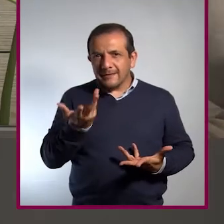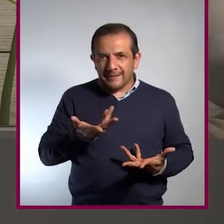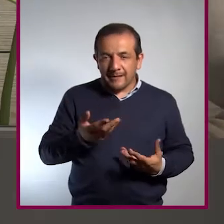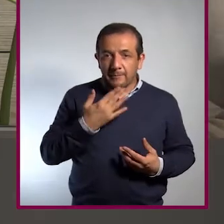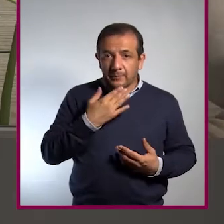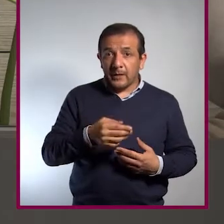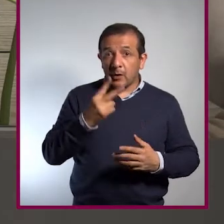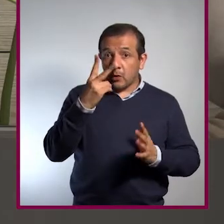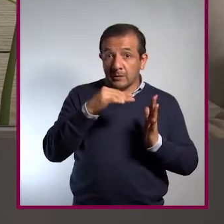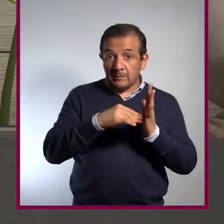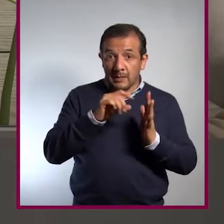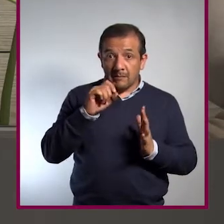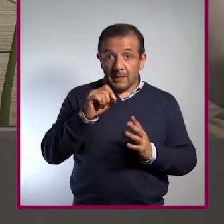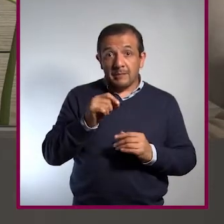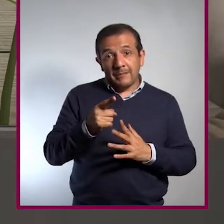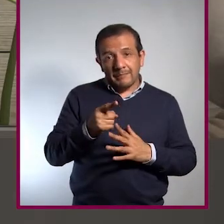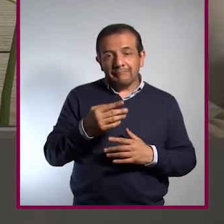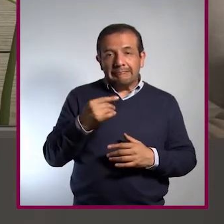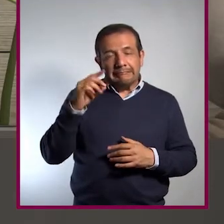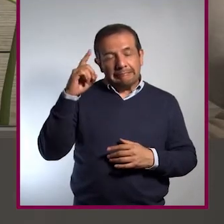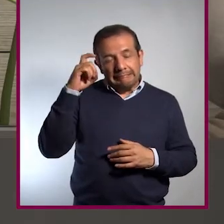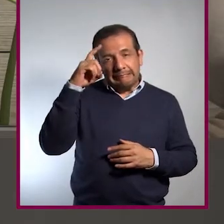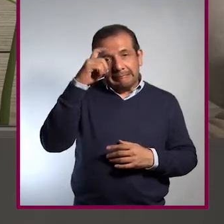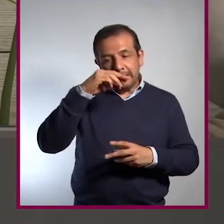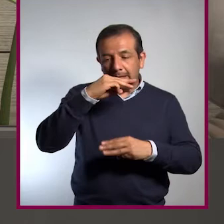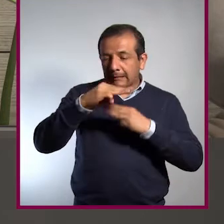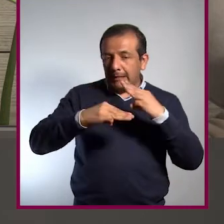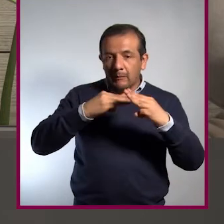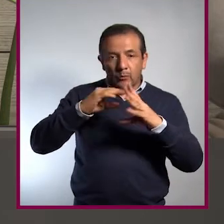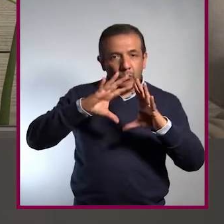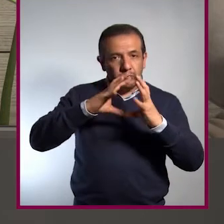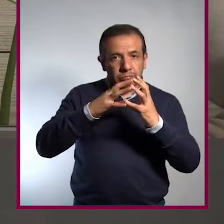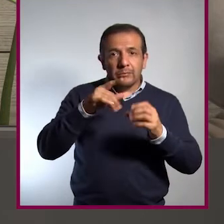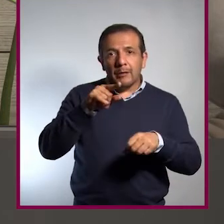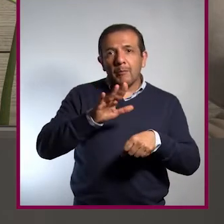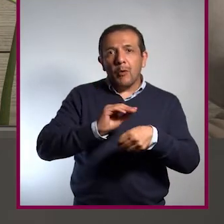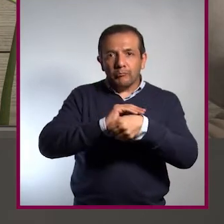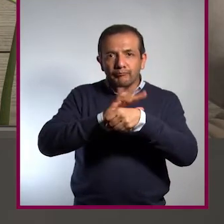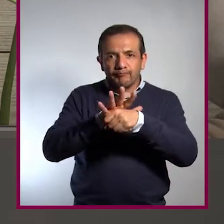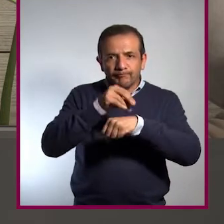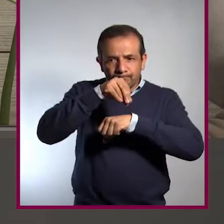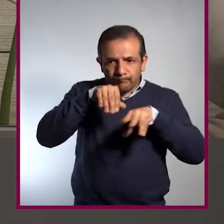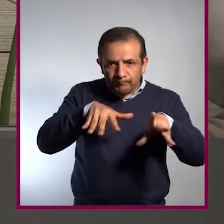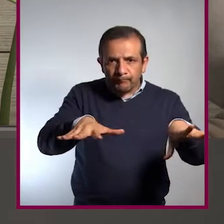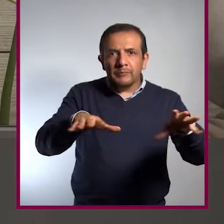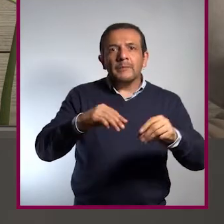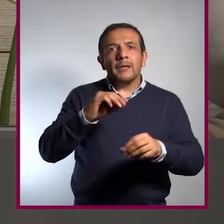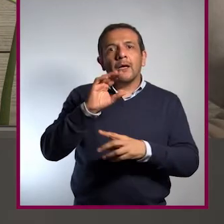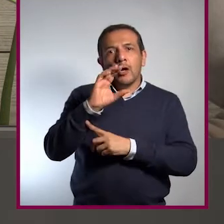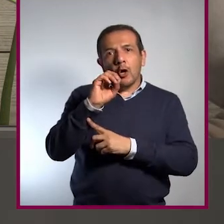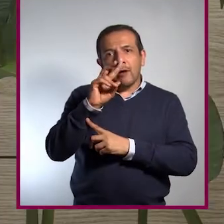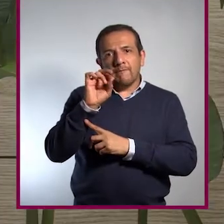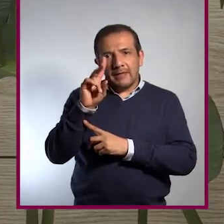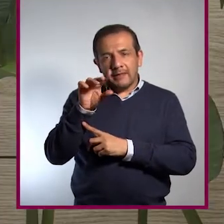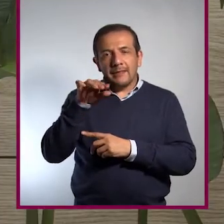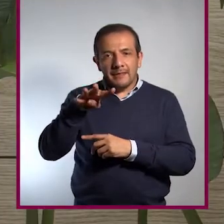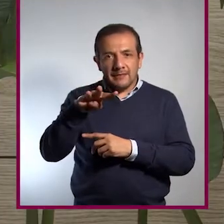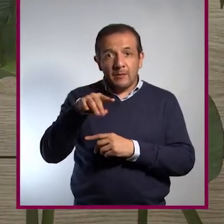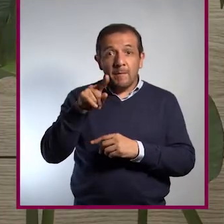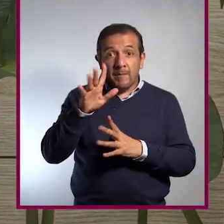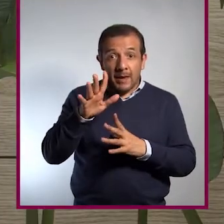El año 2020 fue particularmente inusual y difícil para todo el mundo, debido a la pandemia por COVID-19,